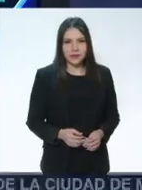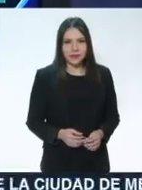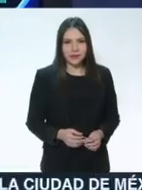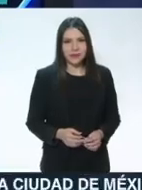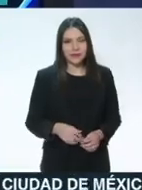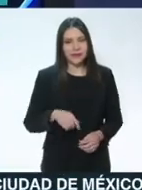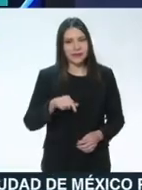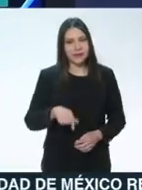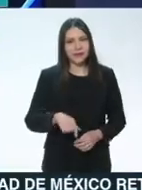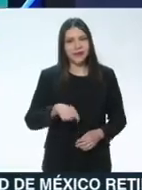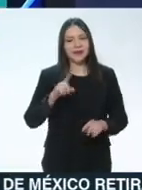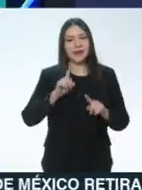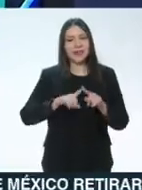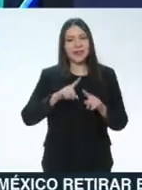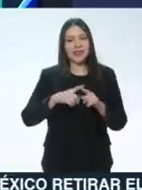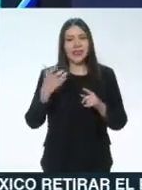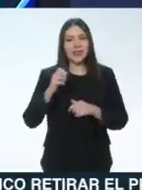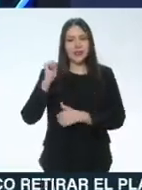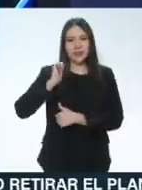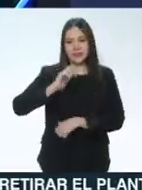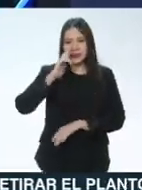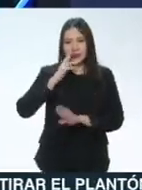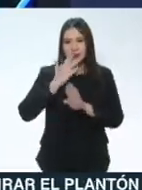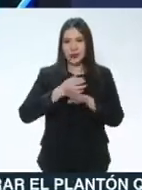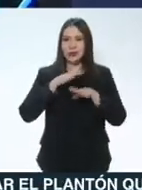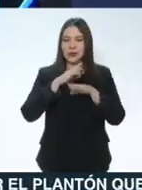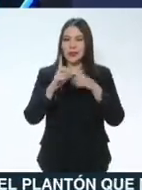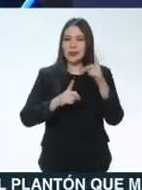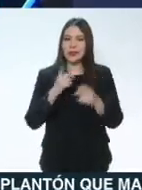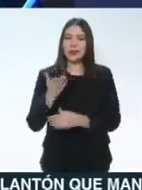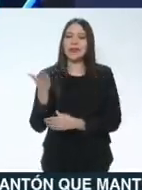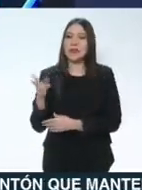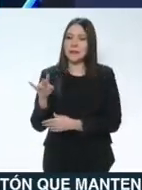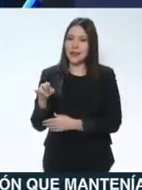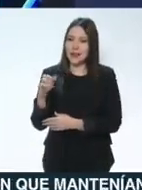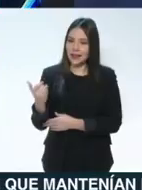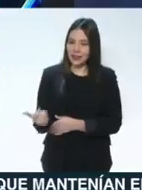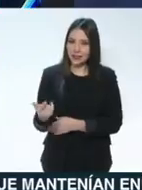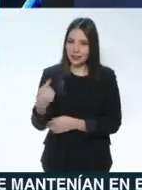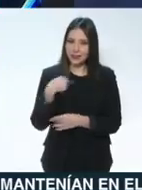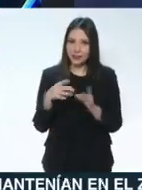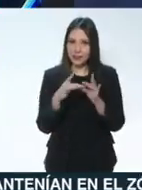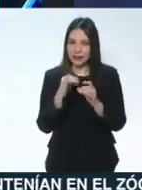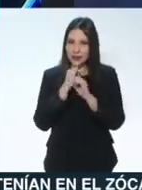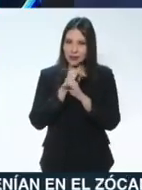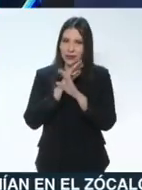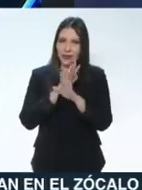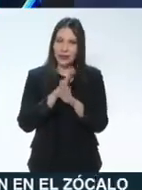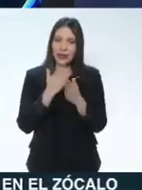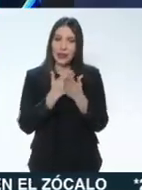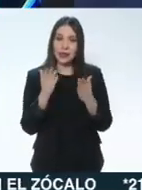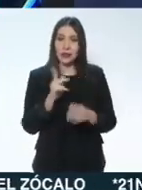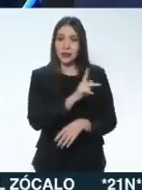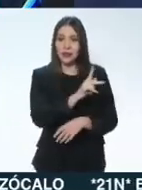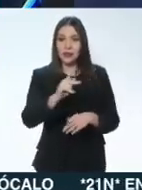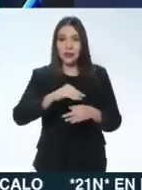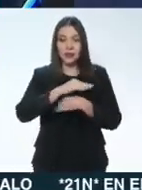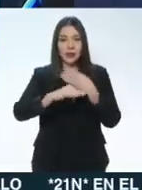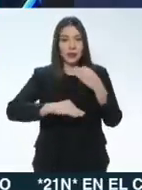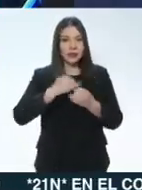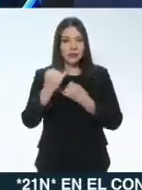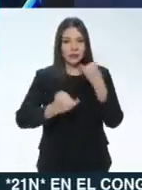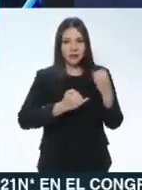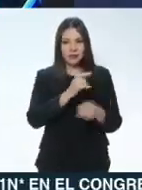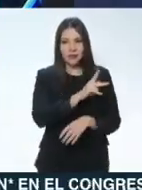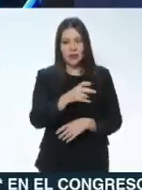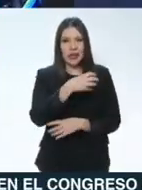Y la capitana a bordo de este barco de los deportes, Vianey Zárate, nos traes mucha información y los capitanes pues están haciendo de las